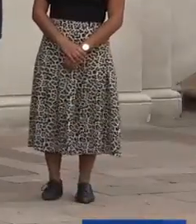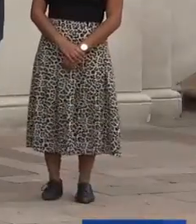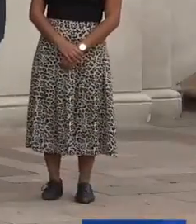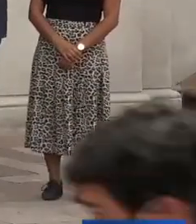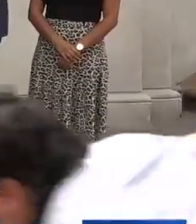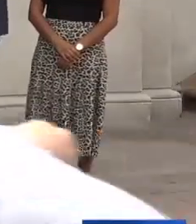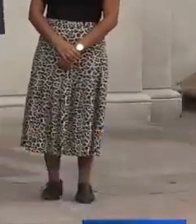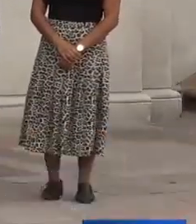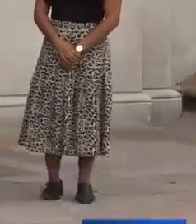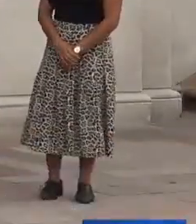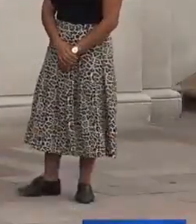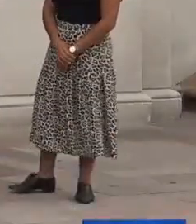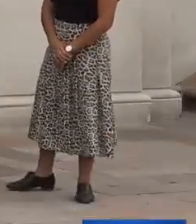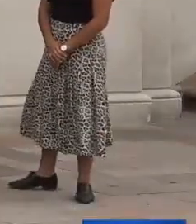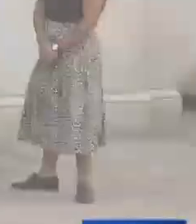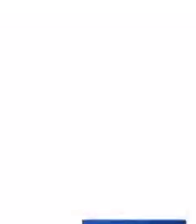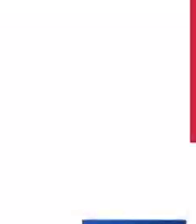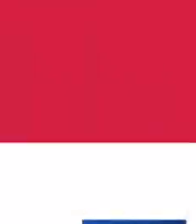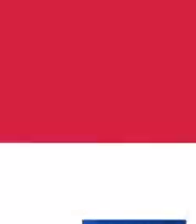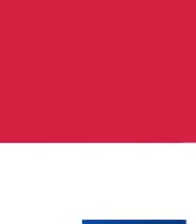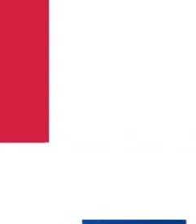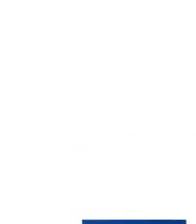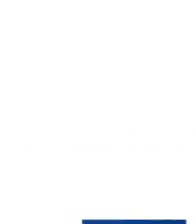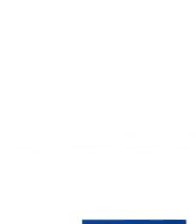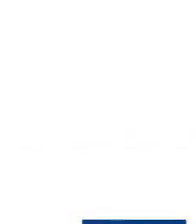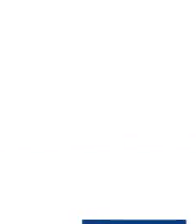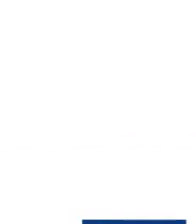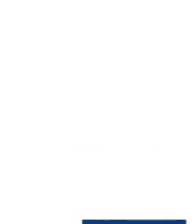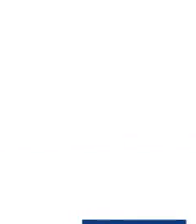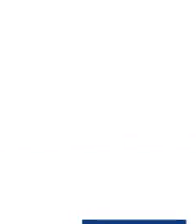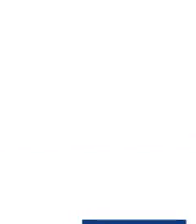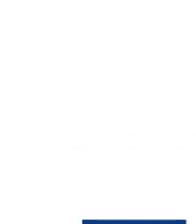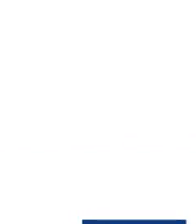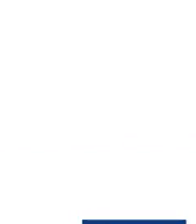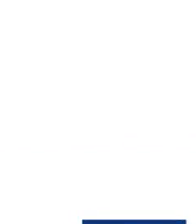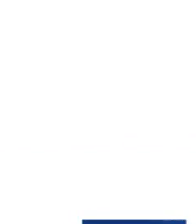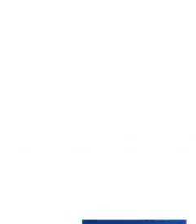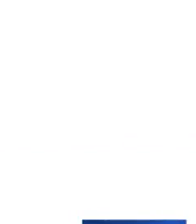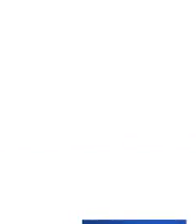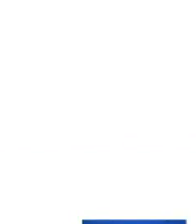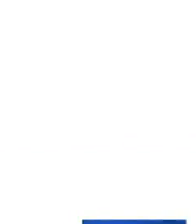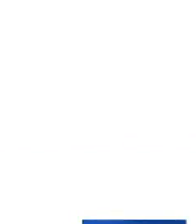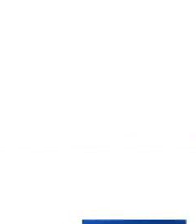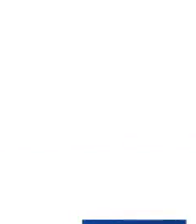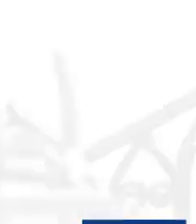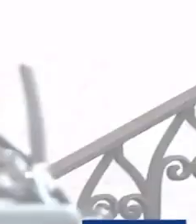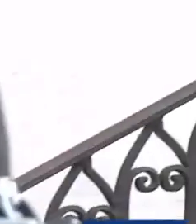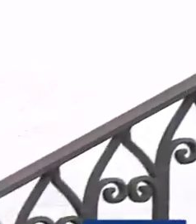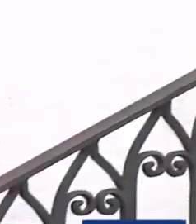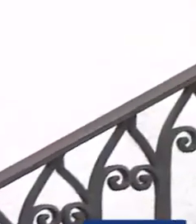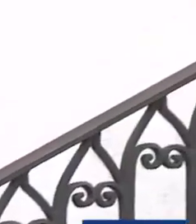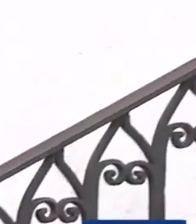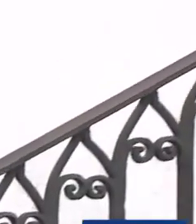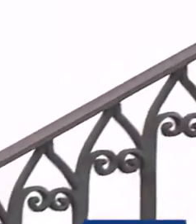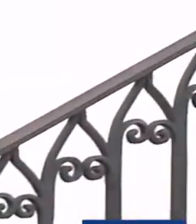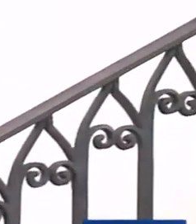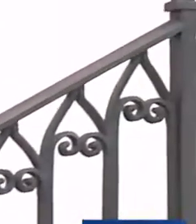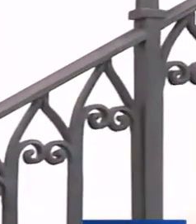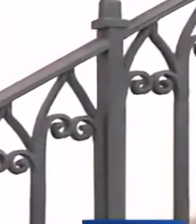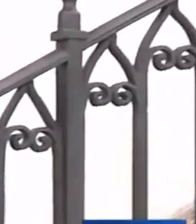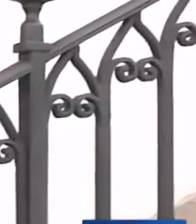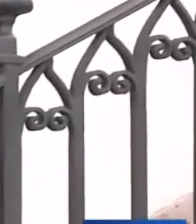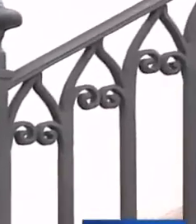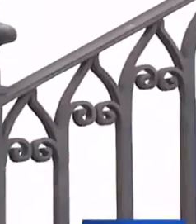Muchas gracias. Ahí escuchábamos entonces las palabras de la vocera, futura vocera de gobierno, Camila Vallejo. Luego de esta